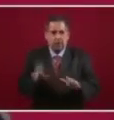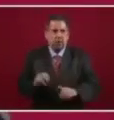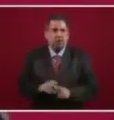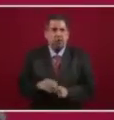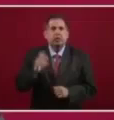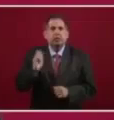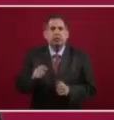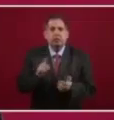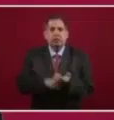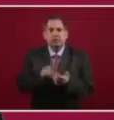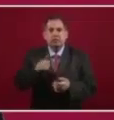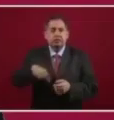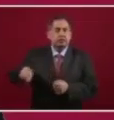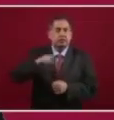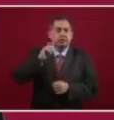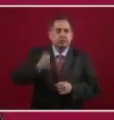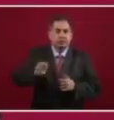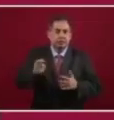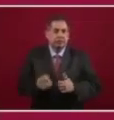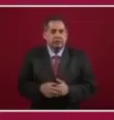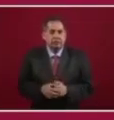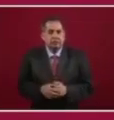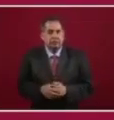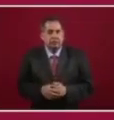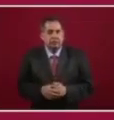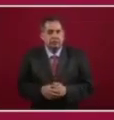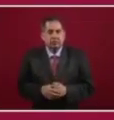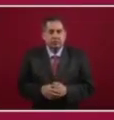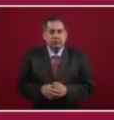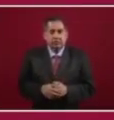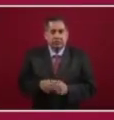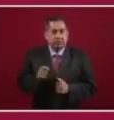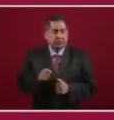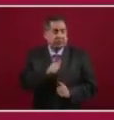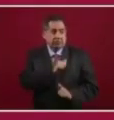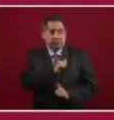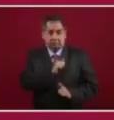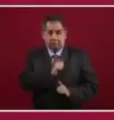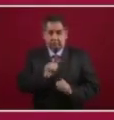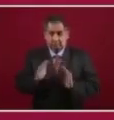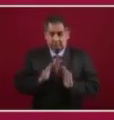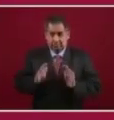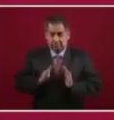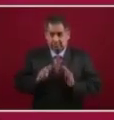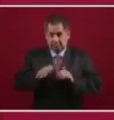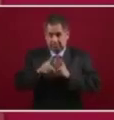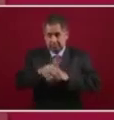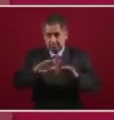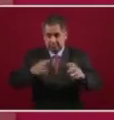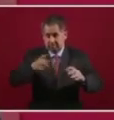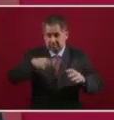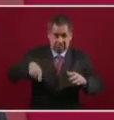Es que el ejército